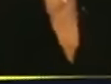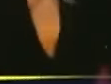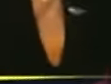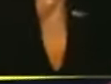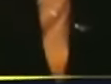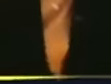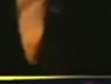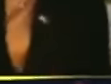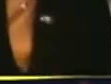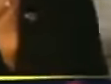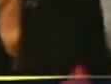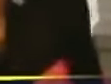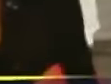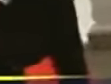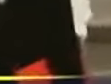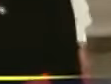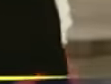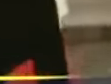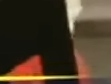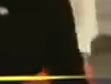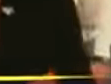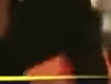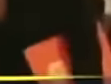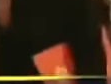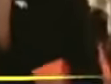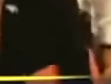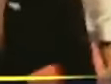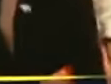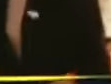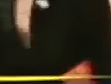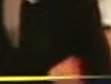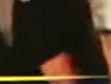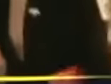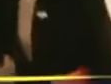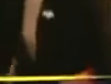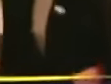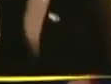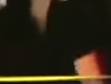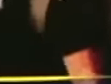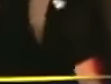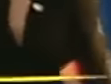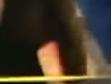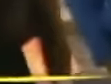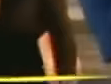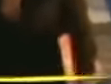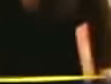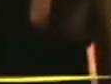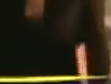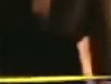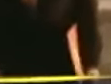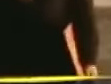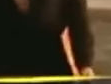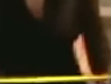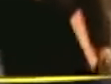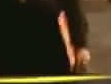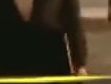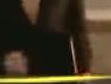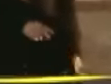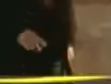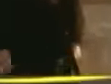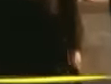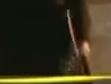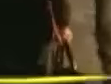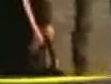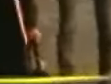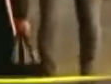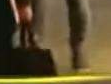año 2024 y la Ley de Endeudamiento, un parlamento dedicado a la aprobación de leyes para el pueblo. Continuamos observando el recorrido del